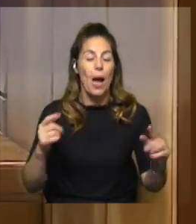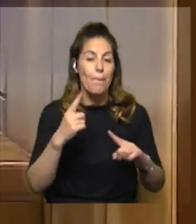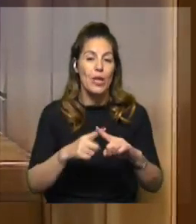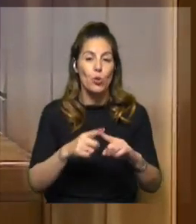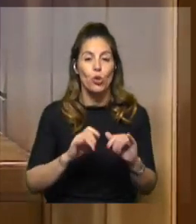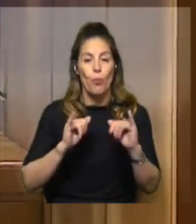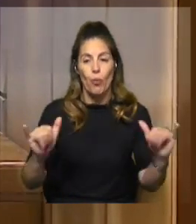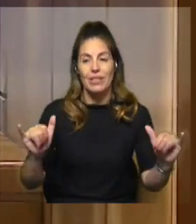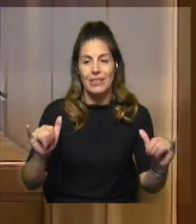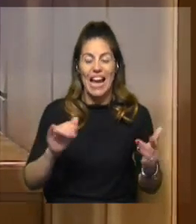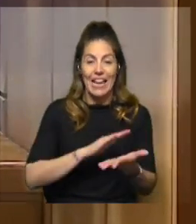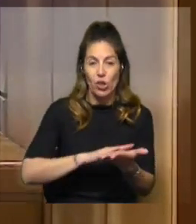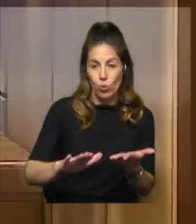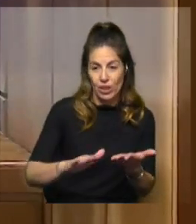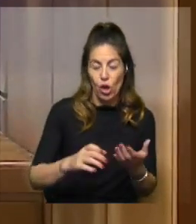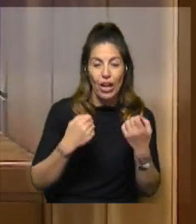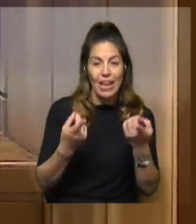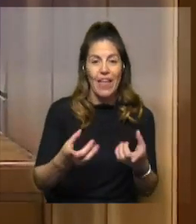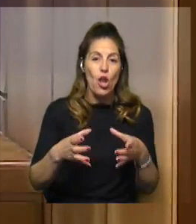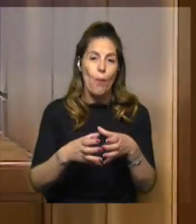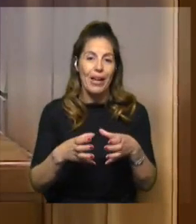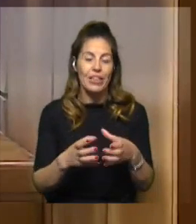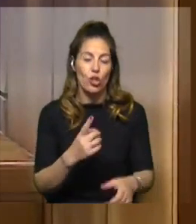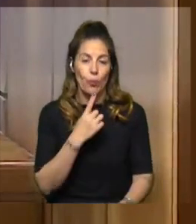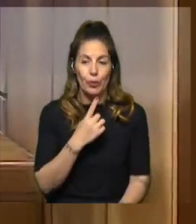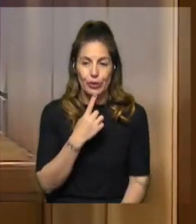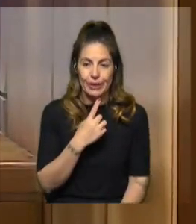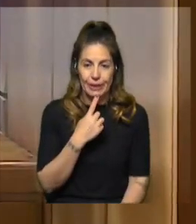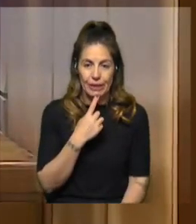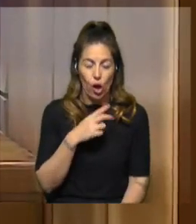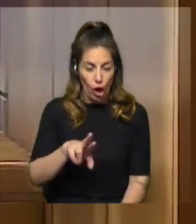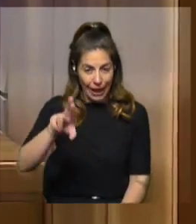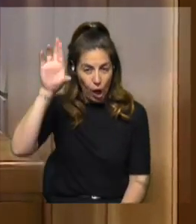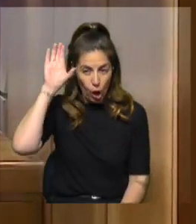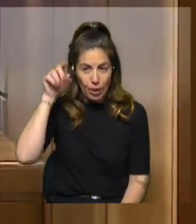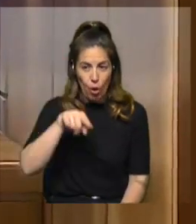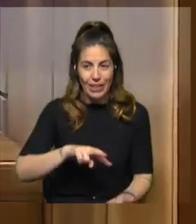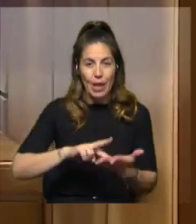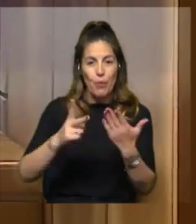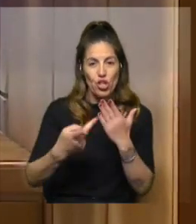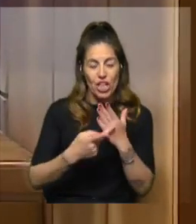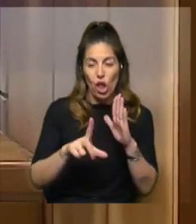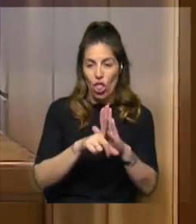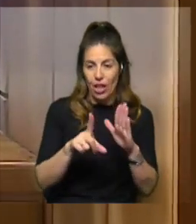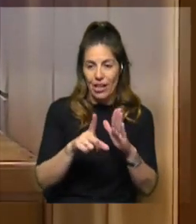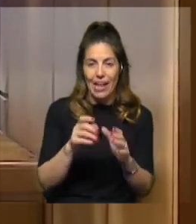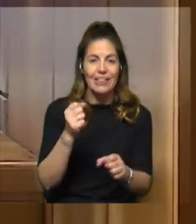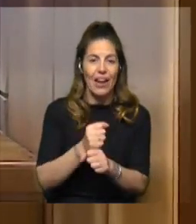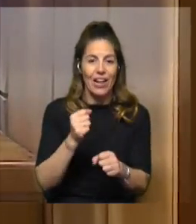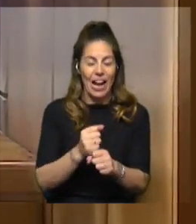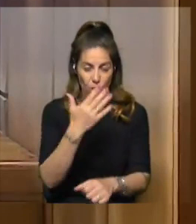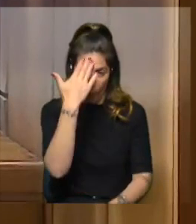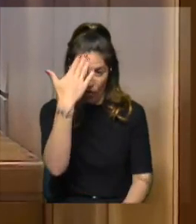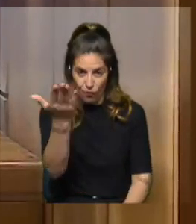publicidad electoral gratuita para los partidos políticos. Recordemos, este proyecto de ley que fue trabajado por el